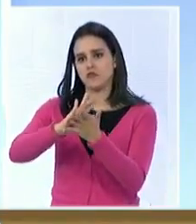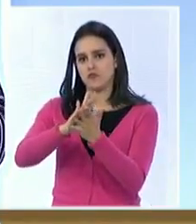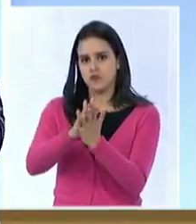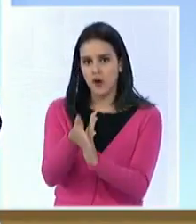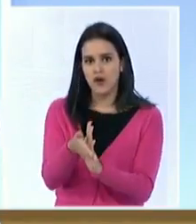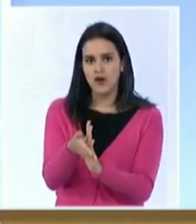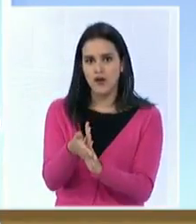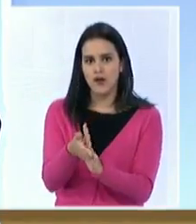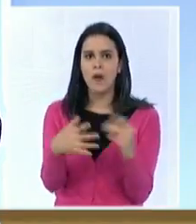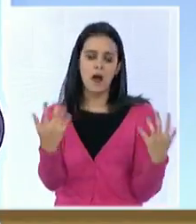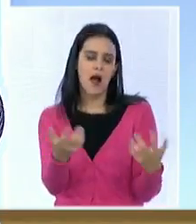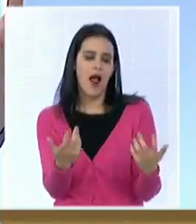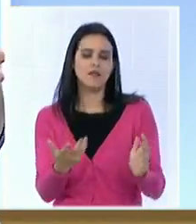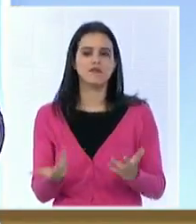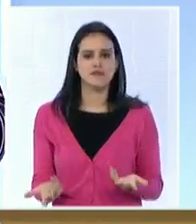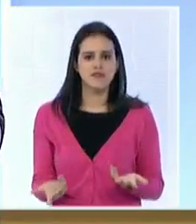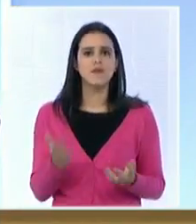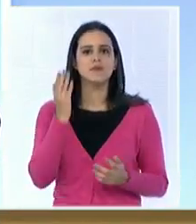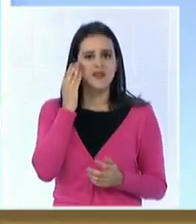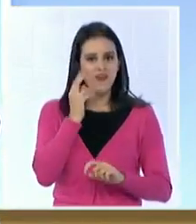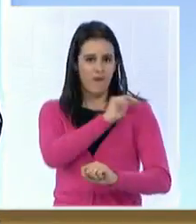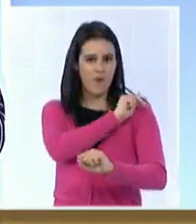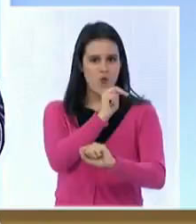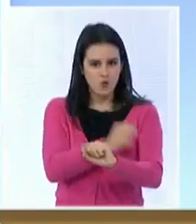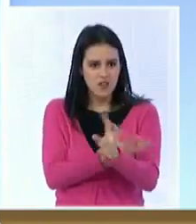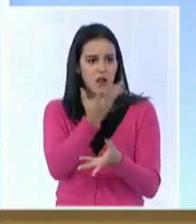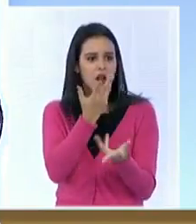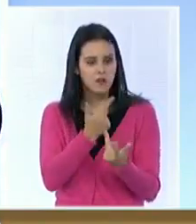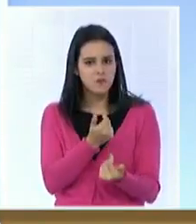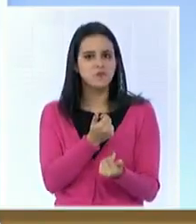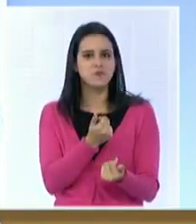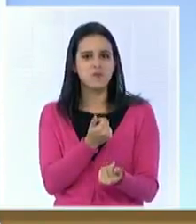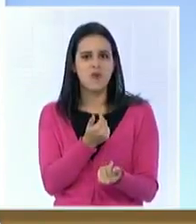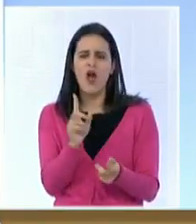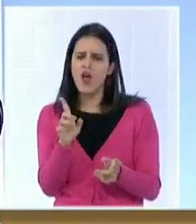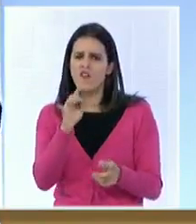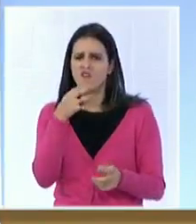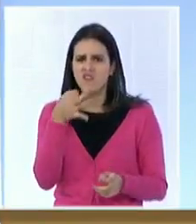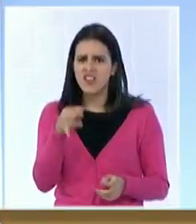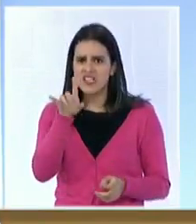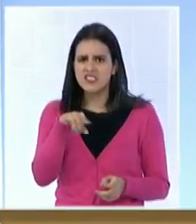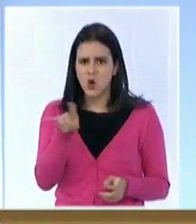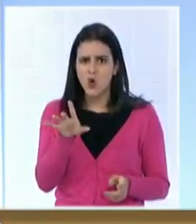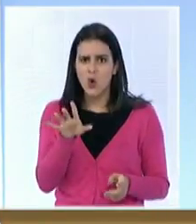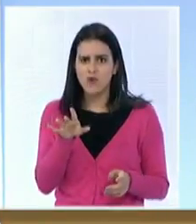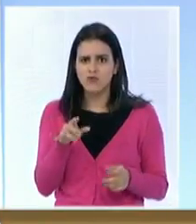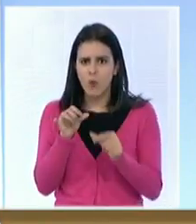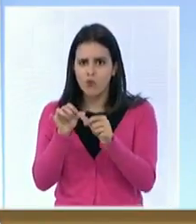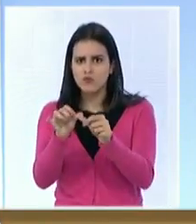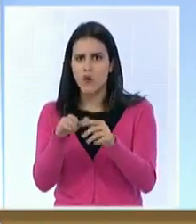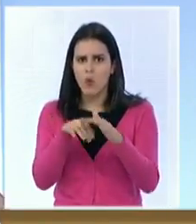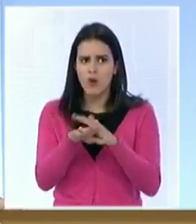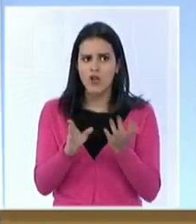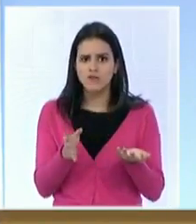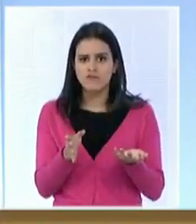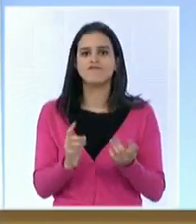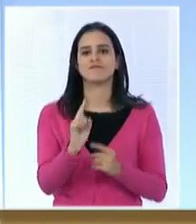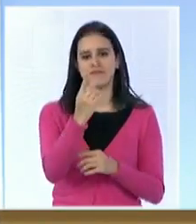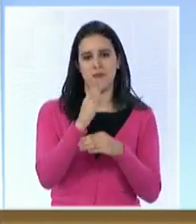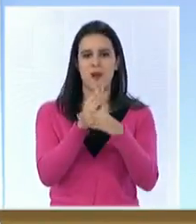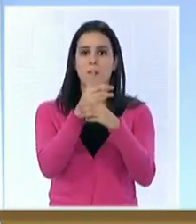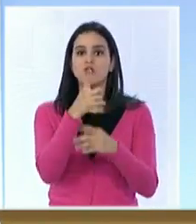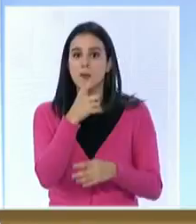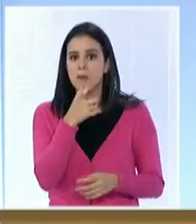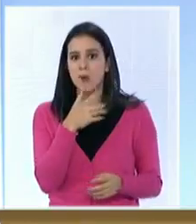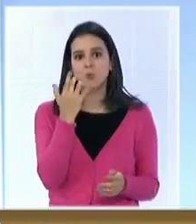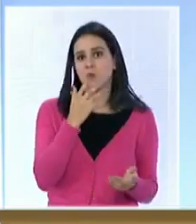etiqueta o que incluso en el reverso del recipiente diga que es apto para congelar. Muy bien, María Ángel. Vamos a hacer la primera pausa aquí en Noticias Globovisión Salud.